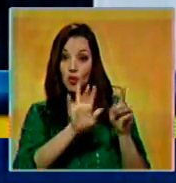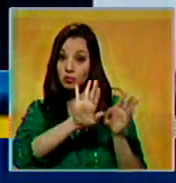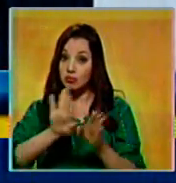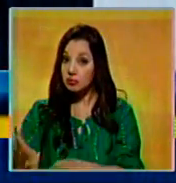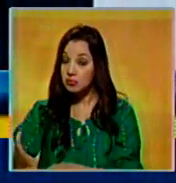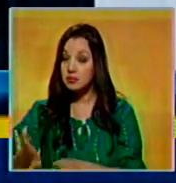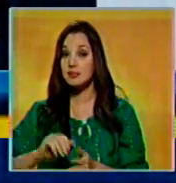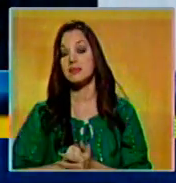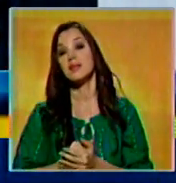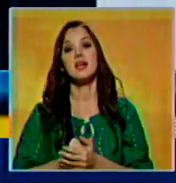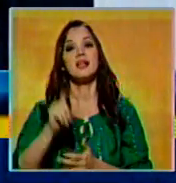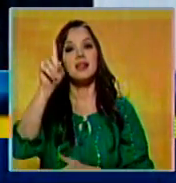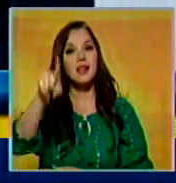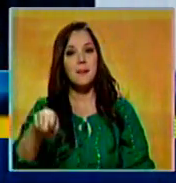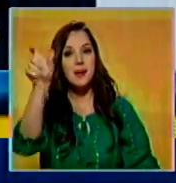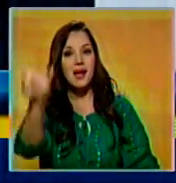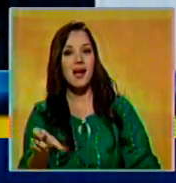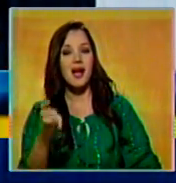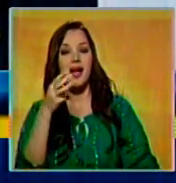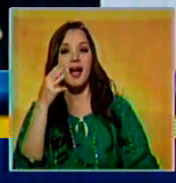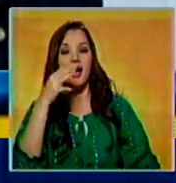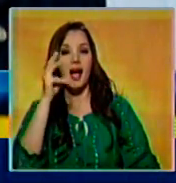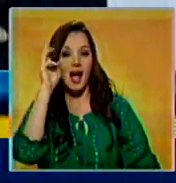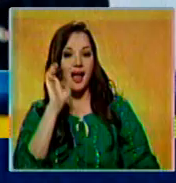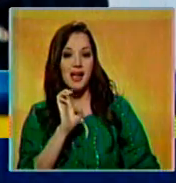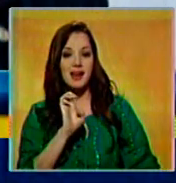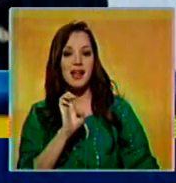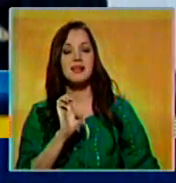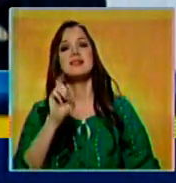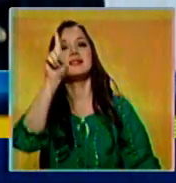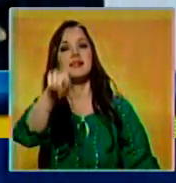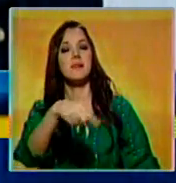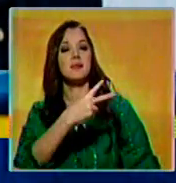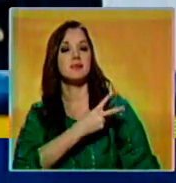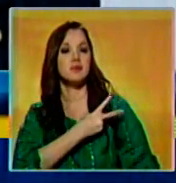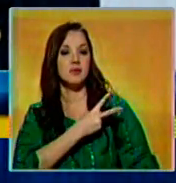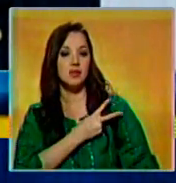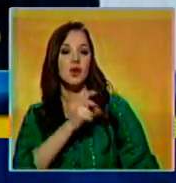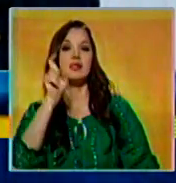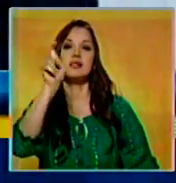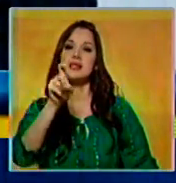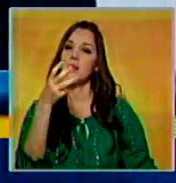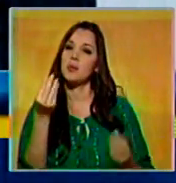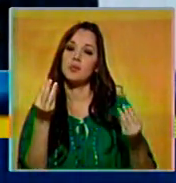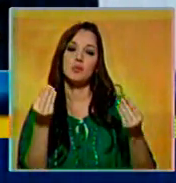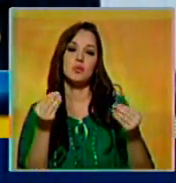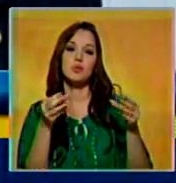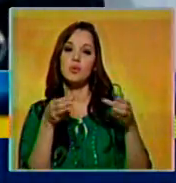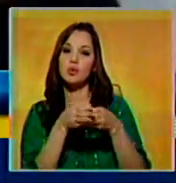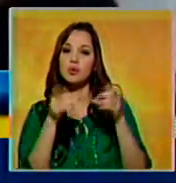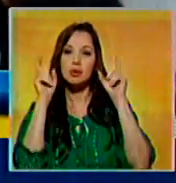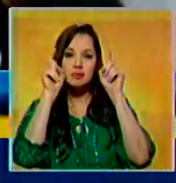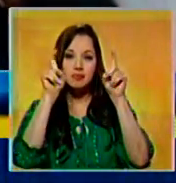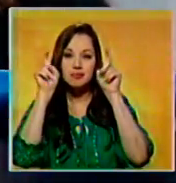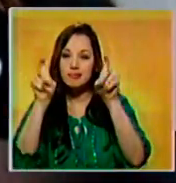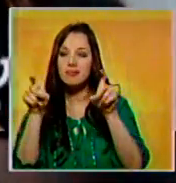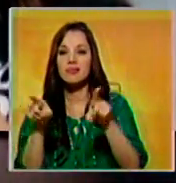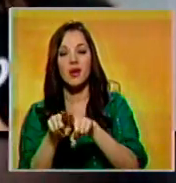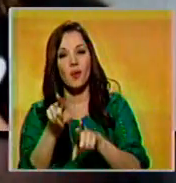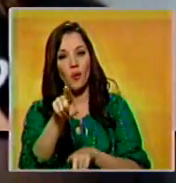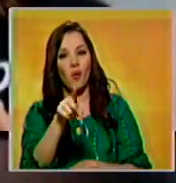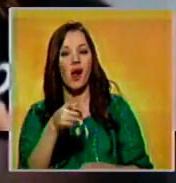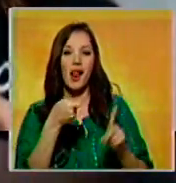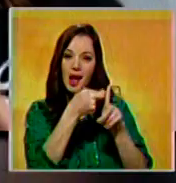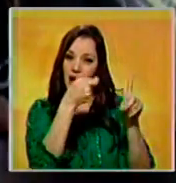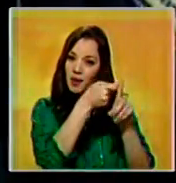Quintero Por supuesto porque la considero el icono de esta campaña y a benevi Porque necesitamos muchas secciones como estas Quintero